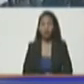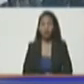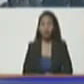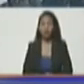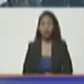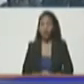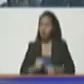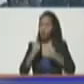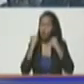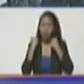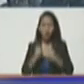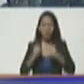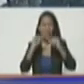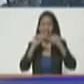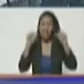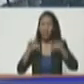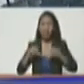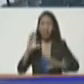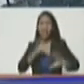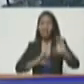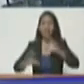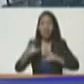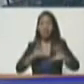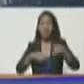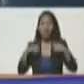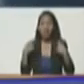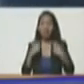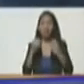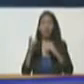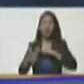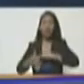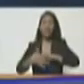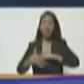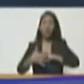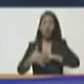robusto sistema de ciencia e innovación tecnológica,